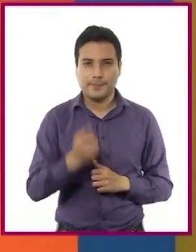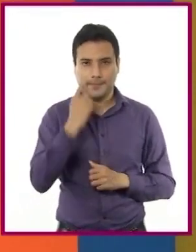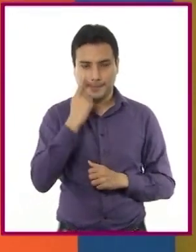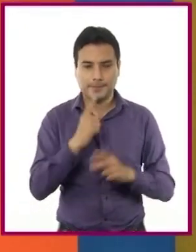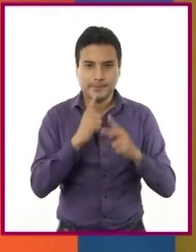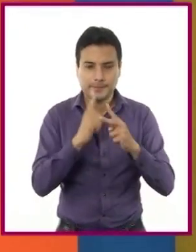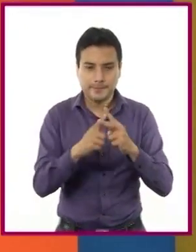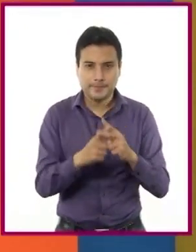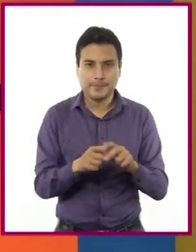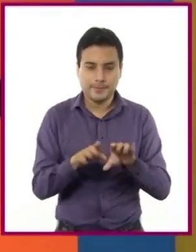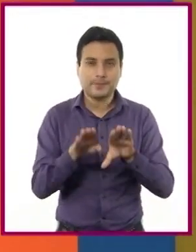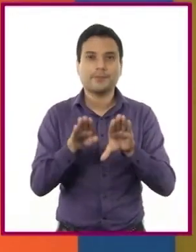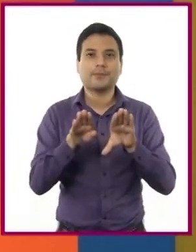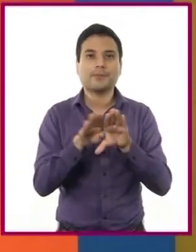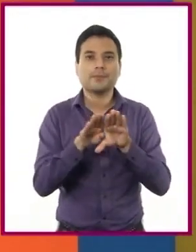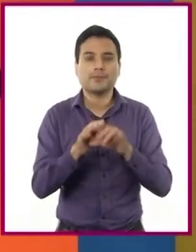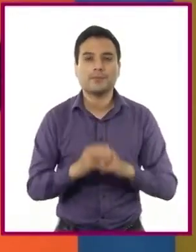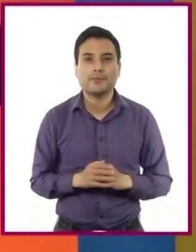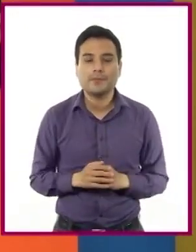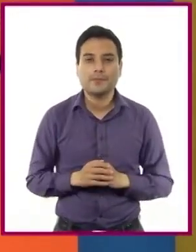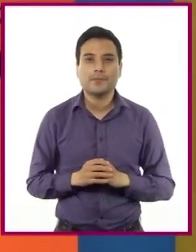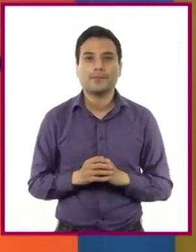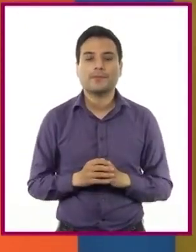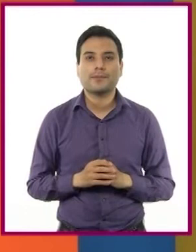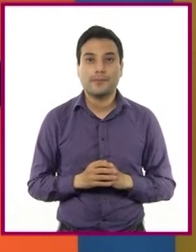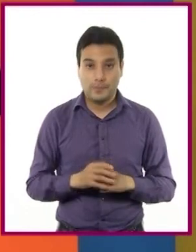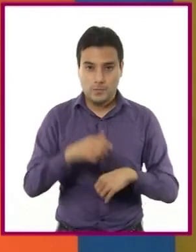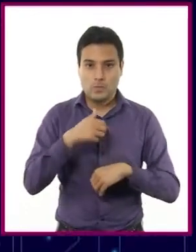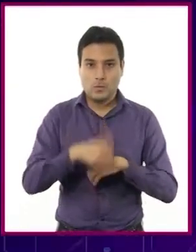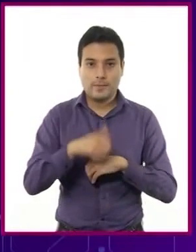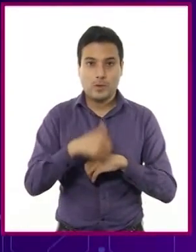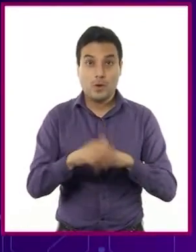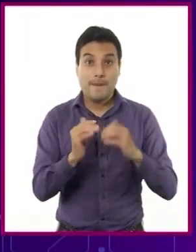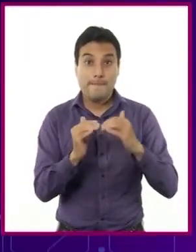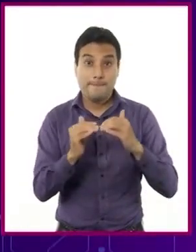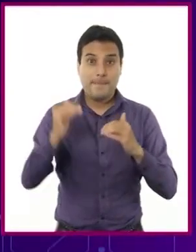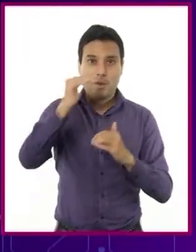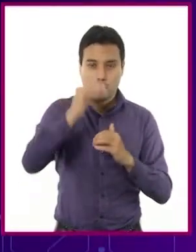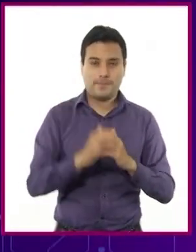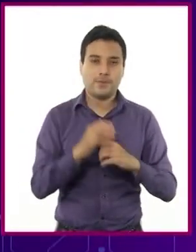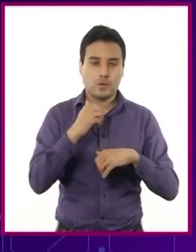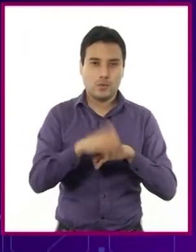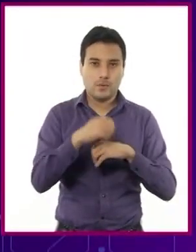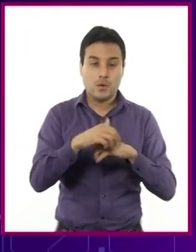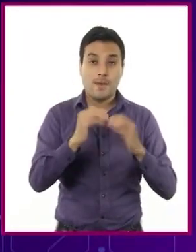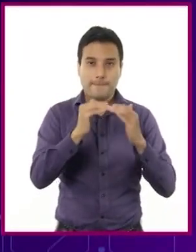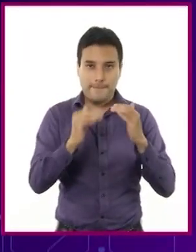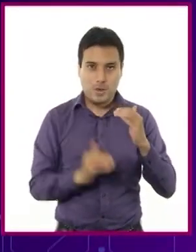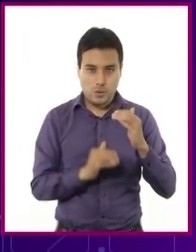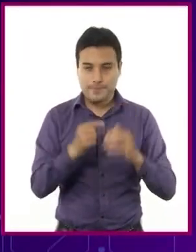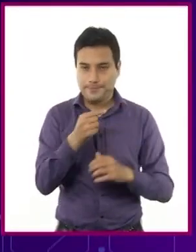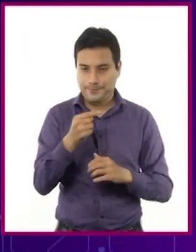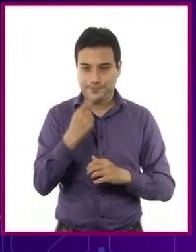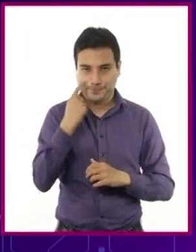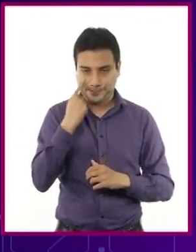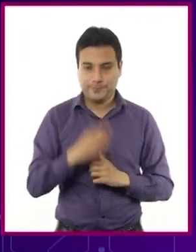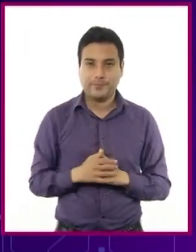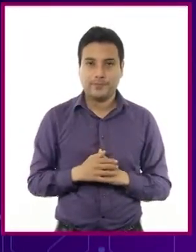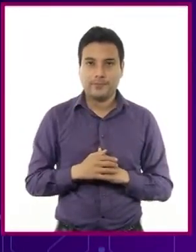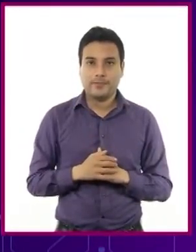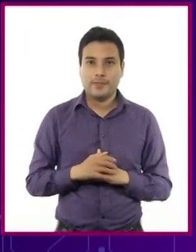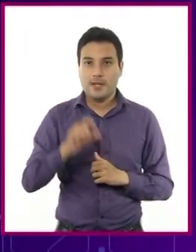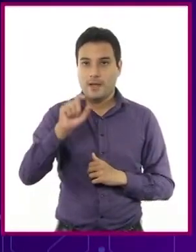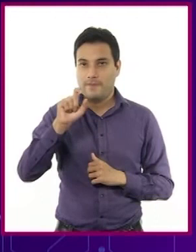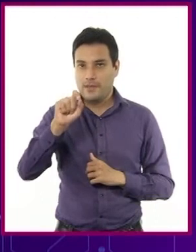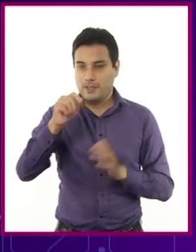calcular el rango, obtenemos la diferencia entre el dato mayor y el dato menor. El dato mayor en este caso es